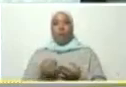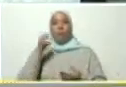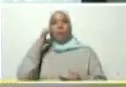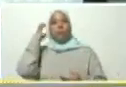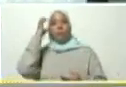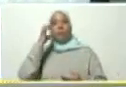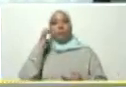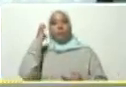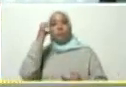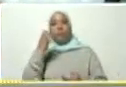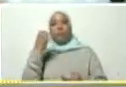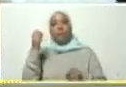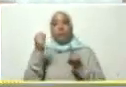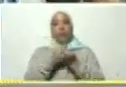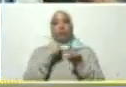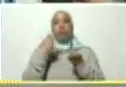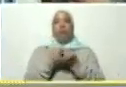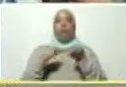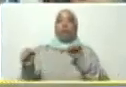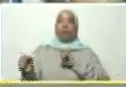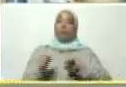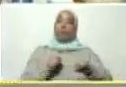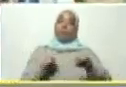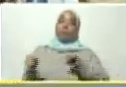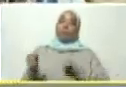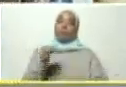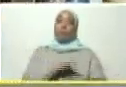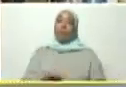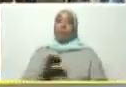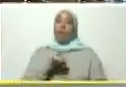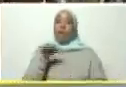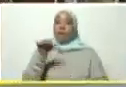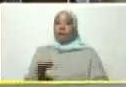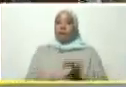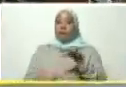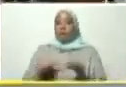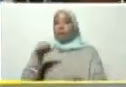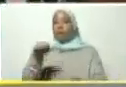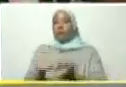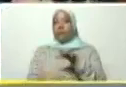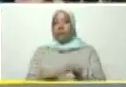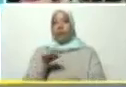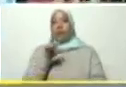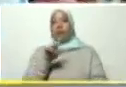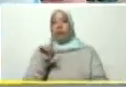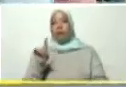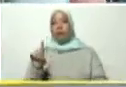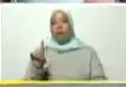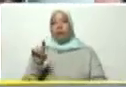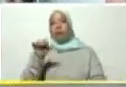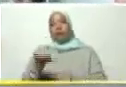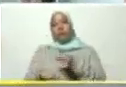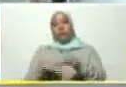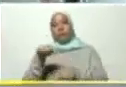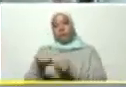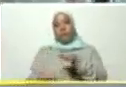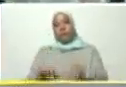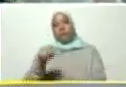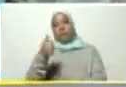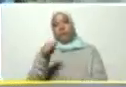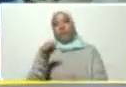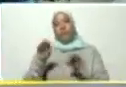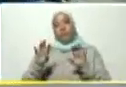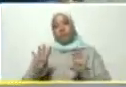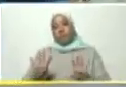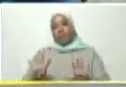en las luchas de los movimientos socialistas del siglo 19 del siglo 20 en América Latina en América Rebelde el